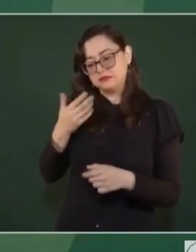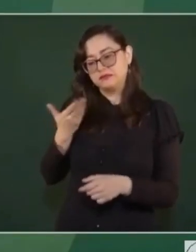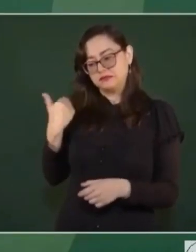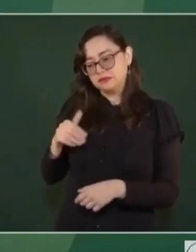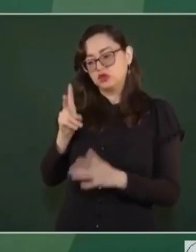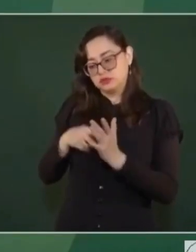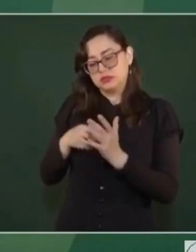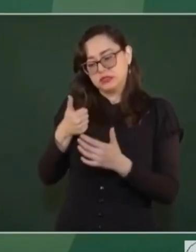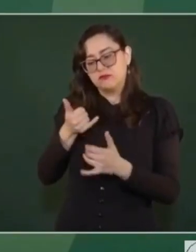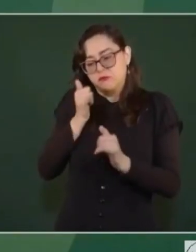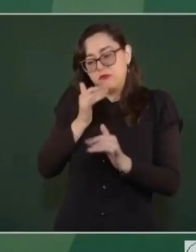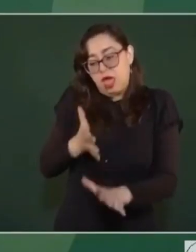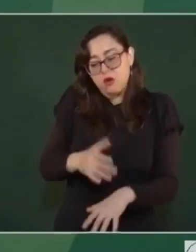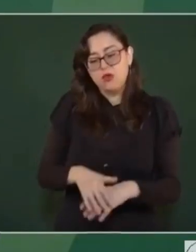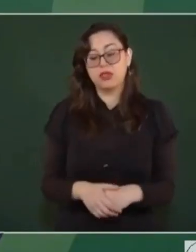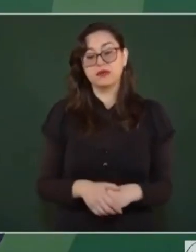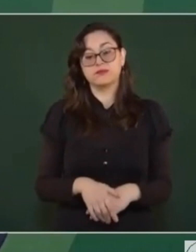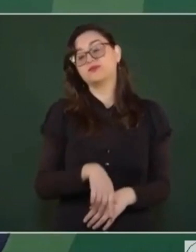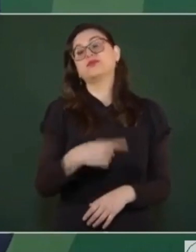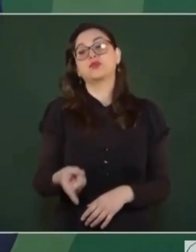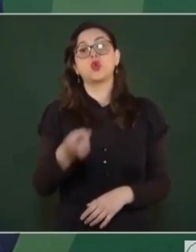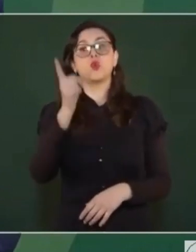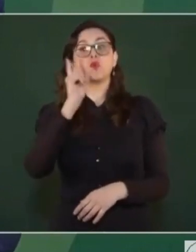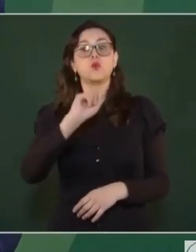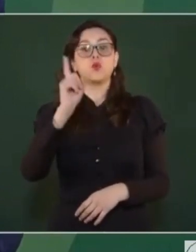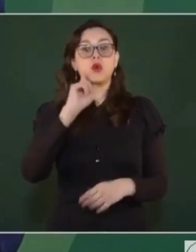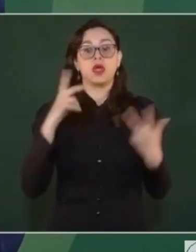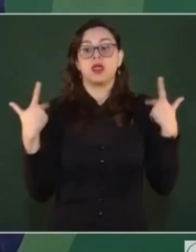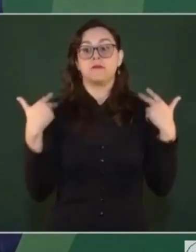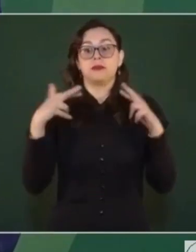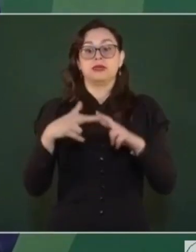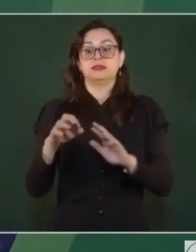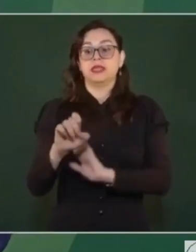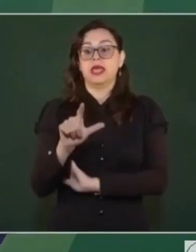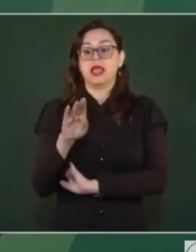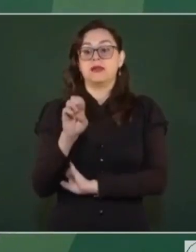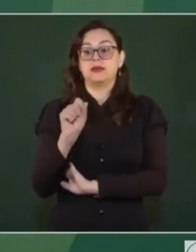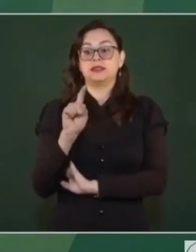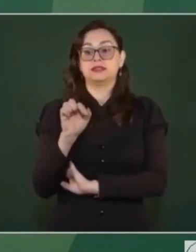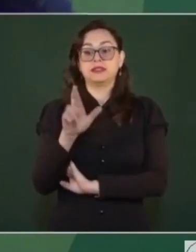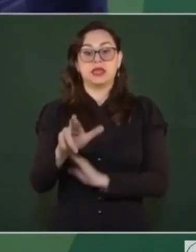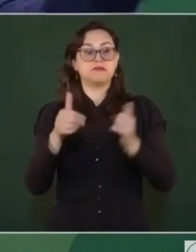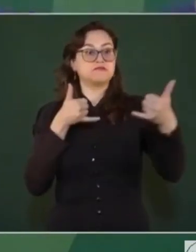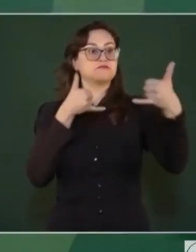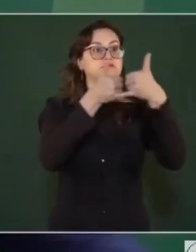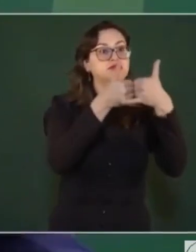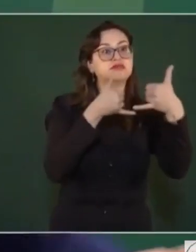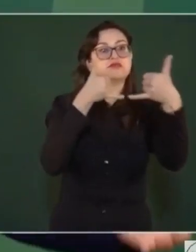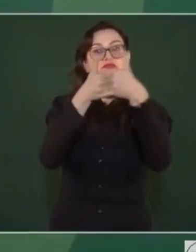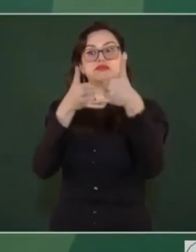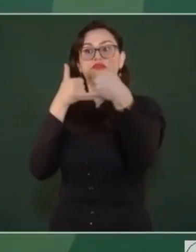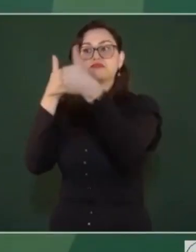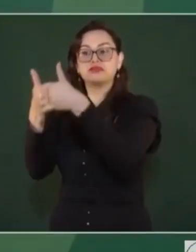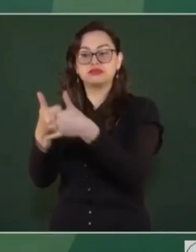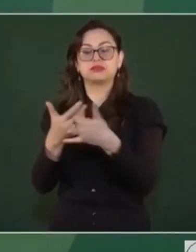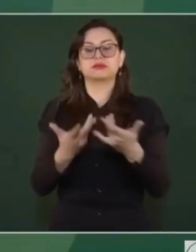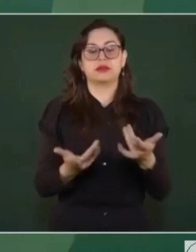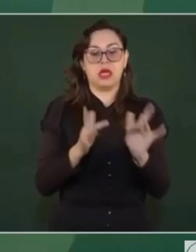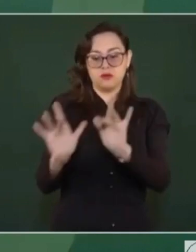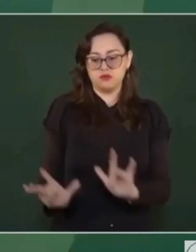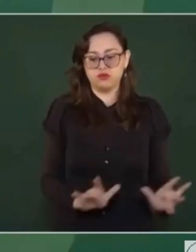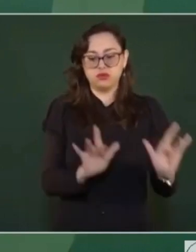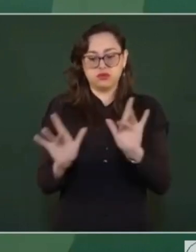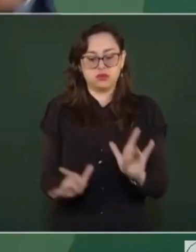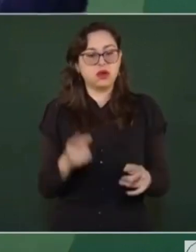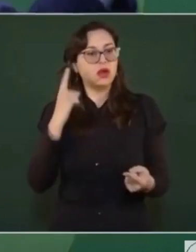las llamadas del secretario de Comunicaciones de ese entonces de Fox con el gobernador de